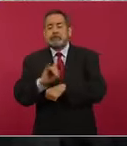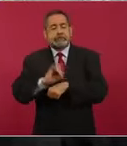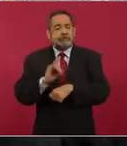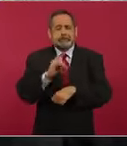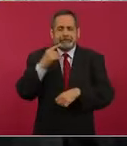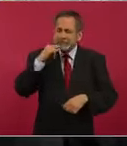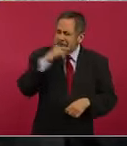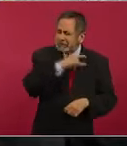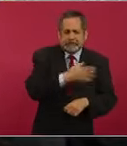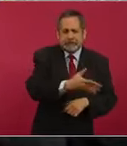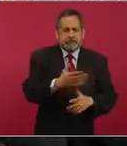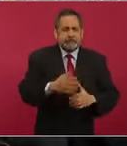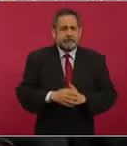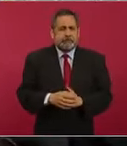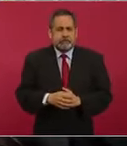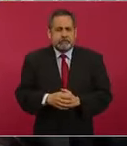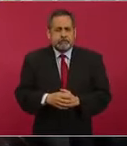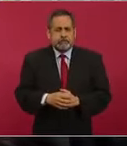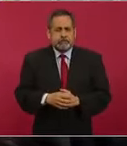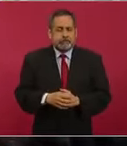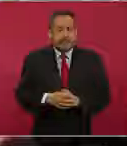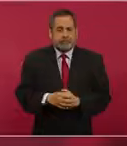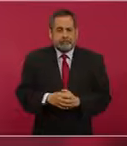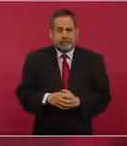En sus conversaciones